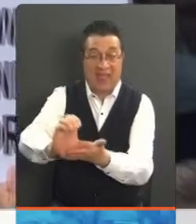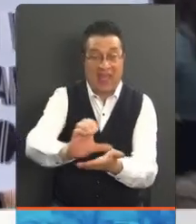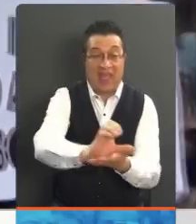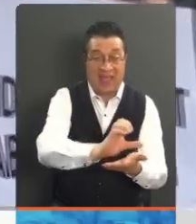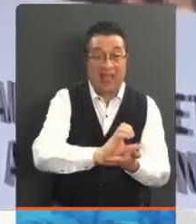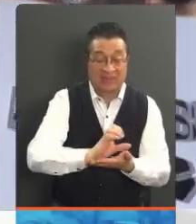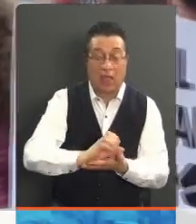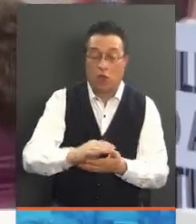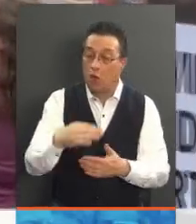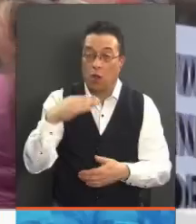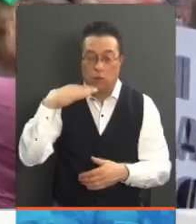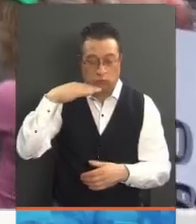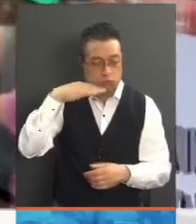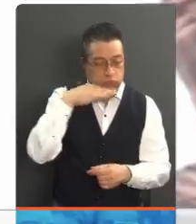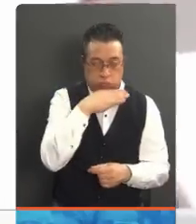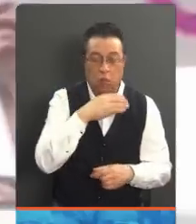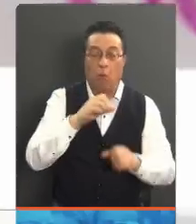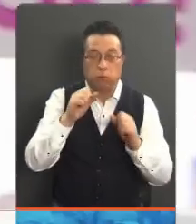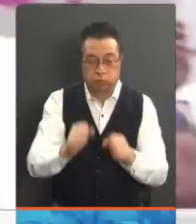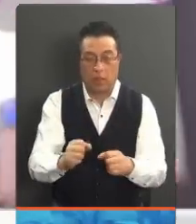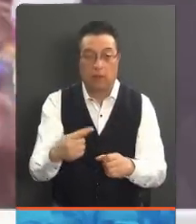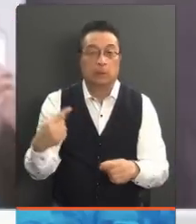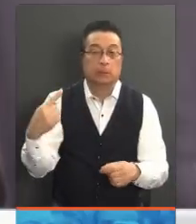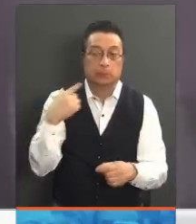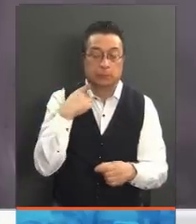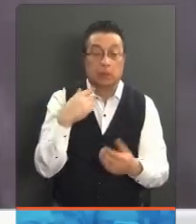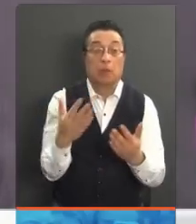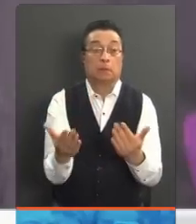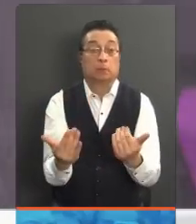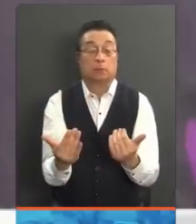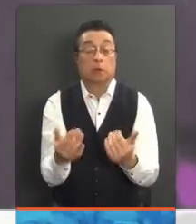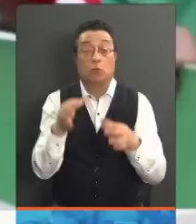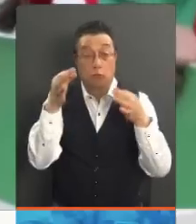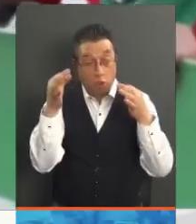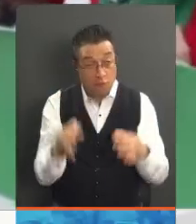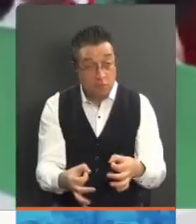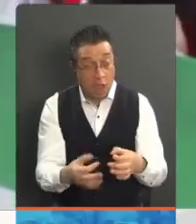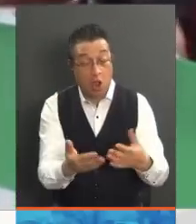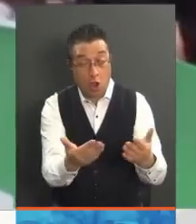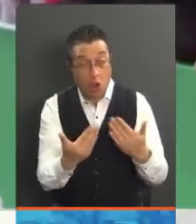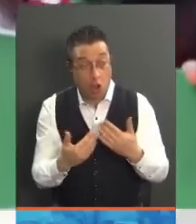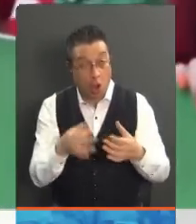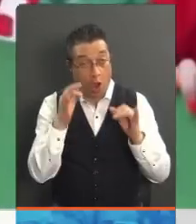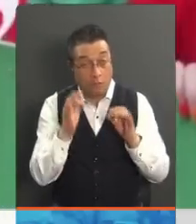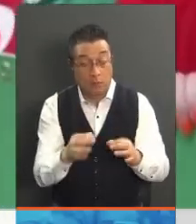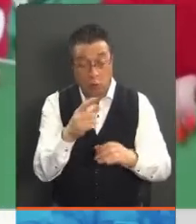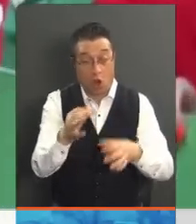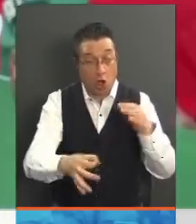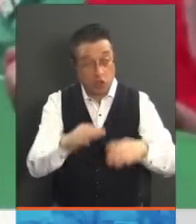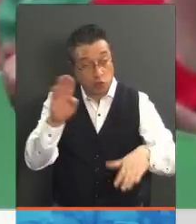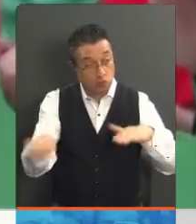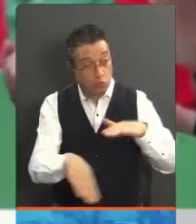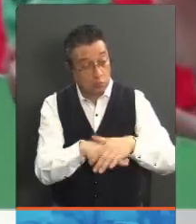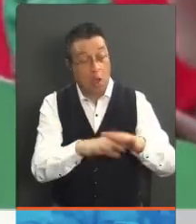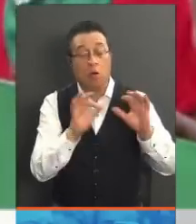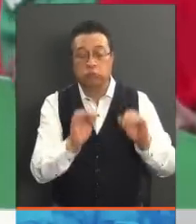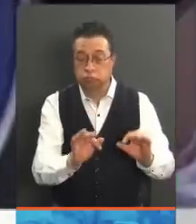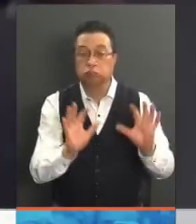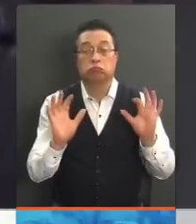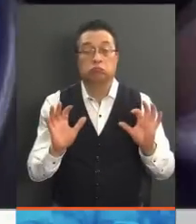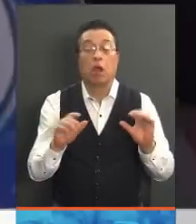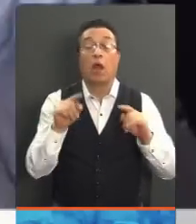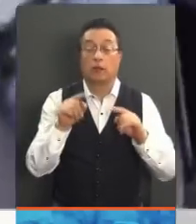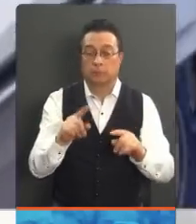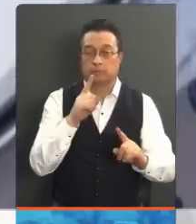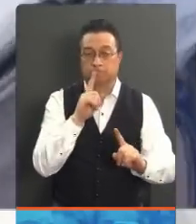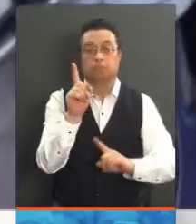de inmediato se pueda sentir el efecto. Estaban esperando que fuese confirmado por parte de la Corte Suprema. Las reacciones han